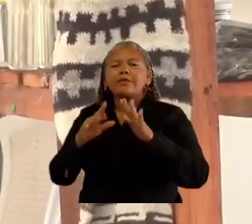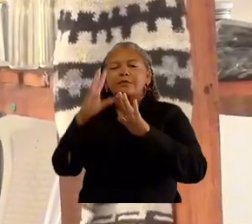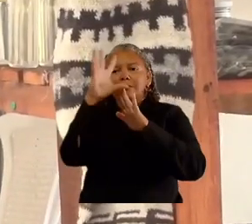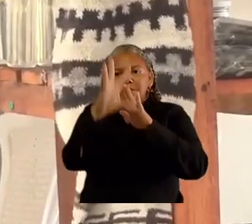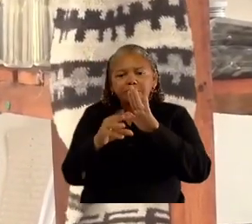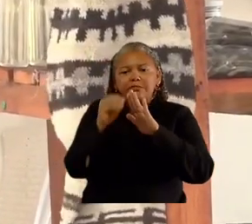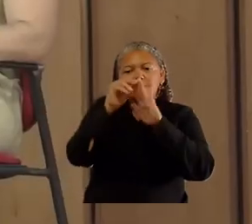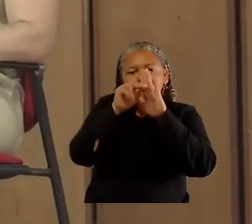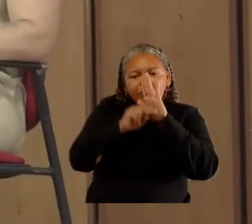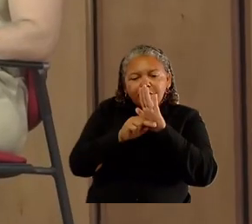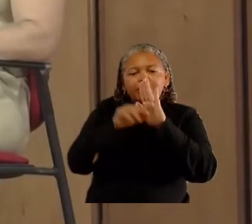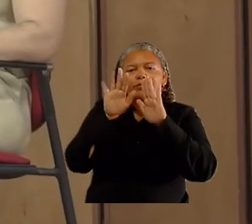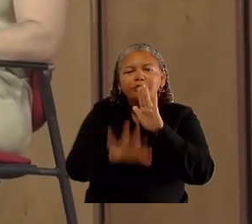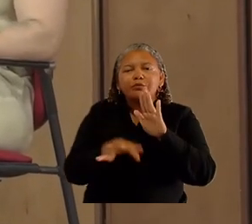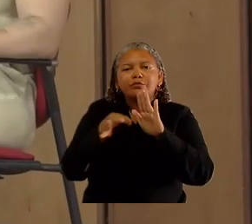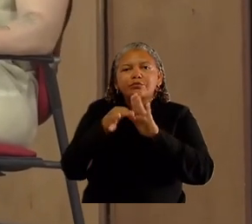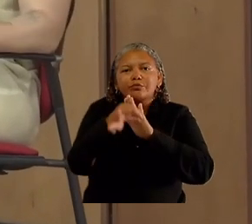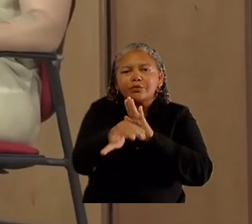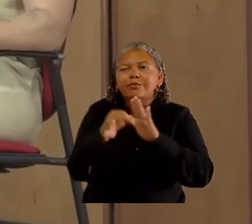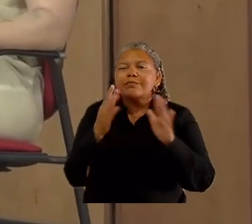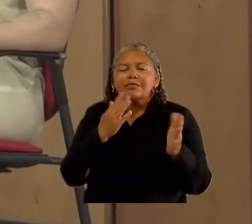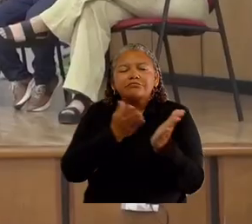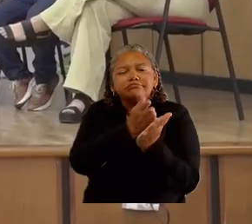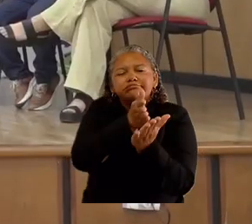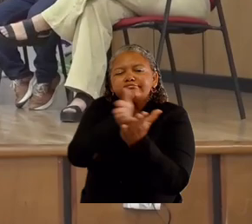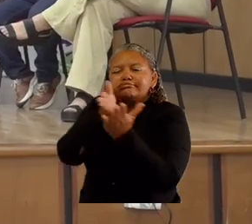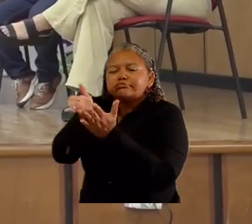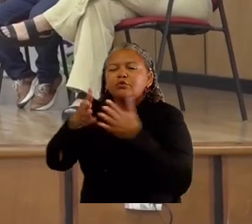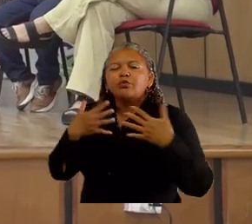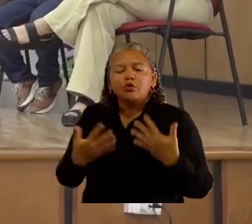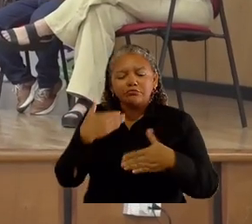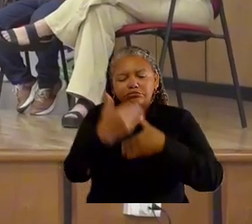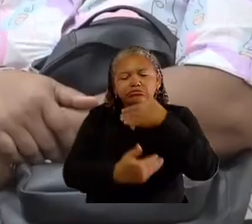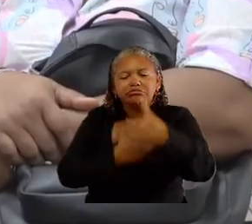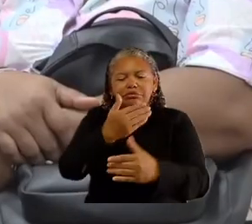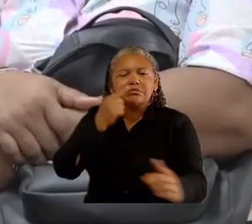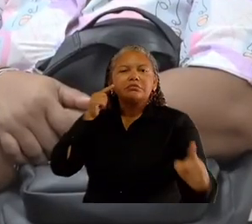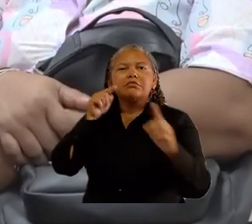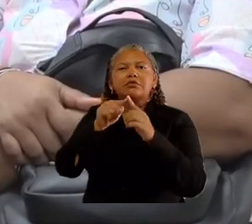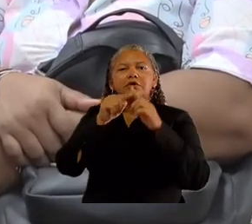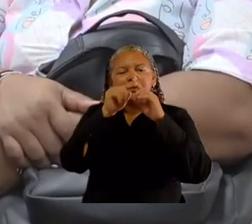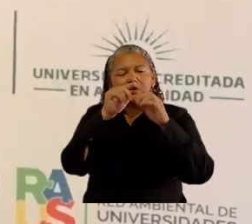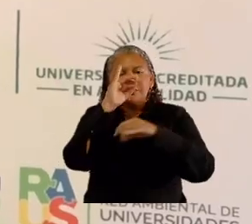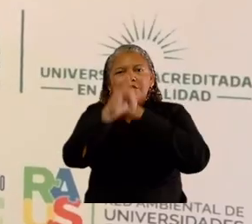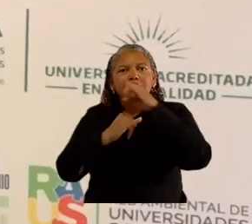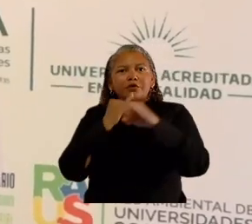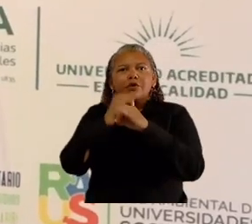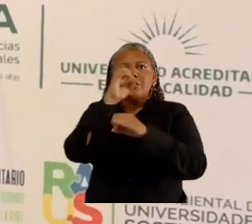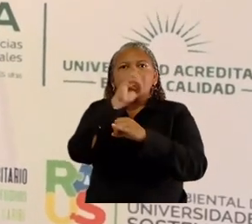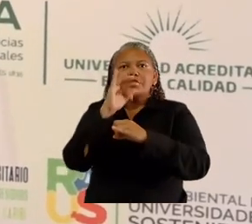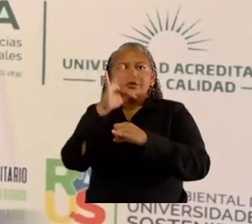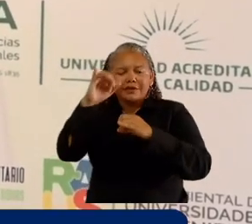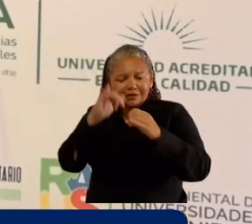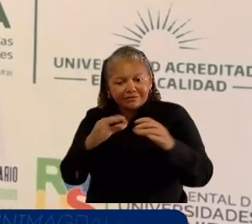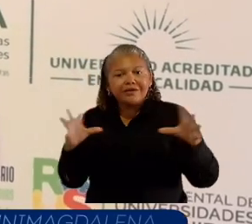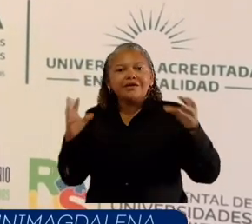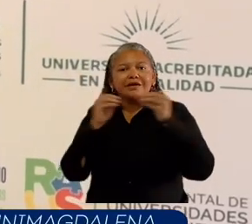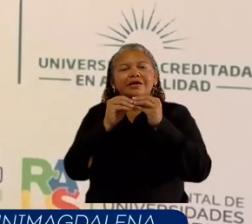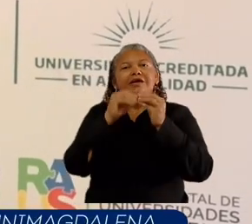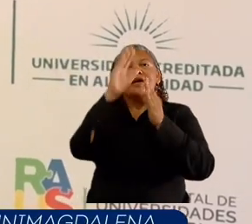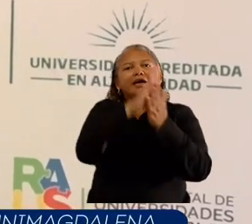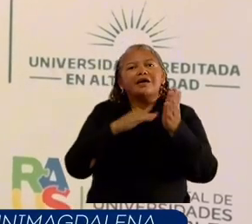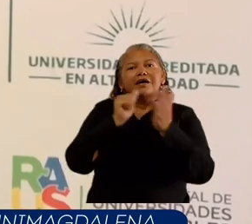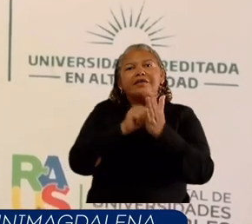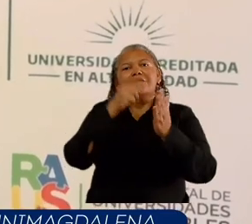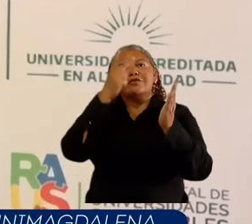definir líneas de acción pertinentes en el marco de los Objetivos de Desarrollo Sostenible y la Agenda 2030. Muy importante para el programa y para la